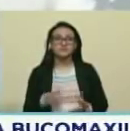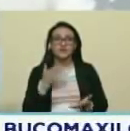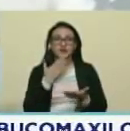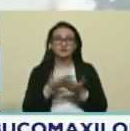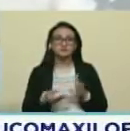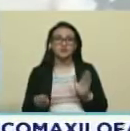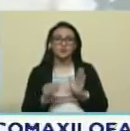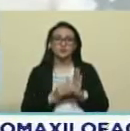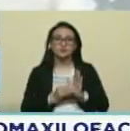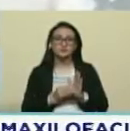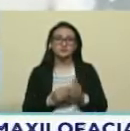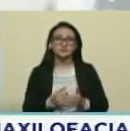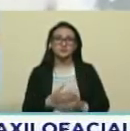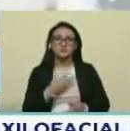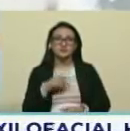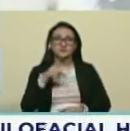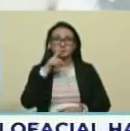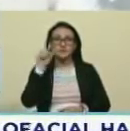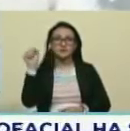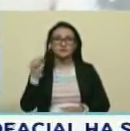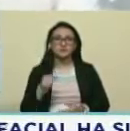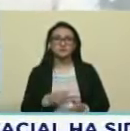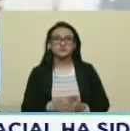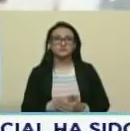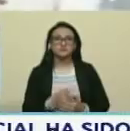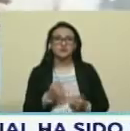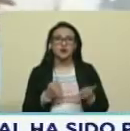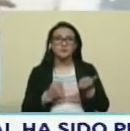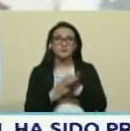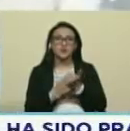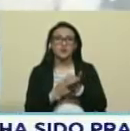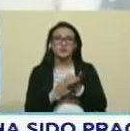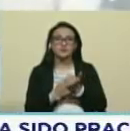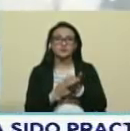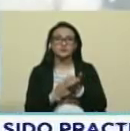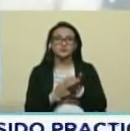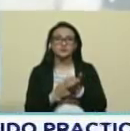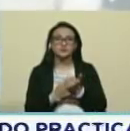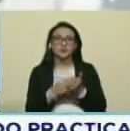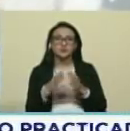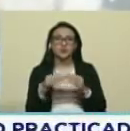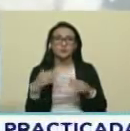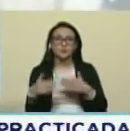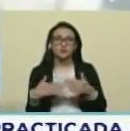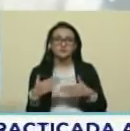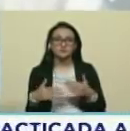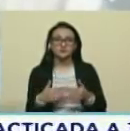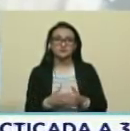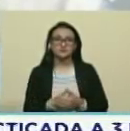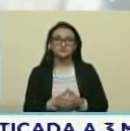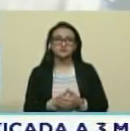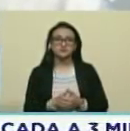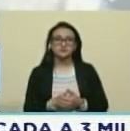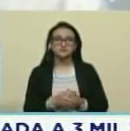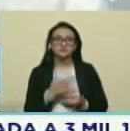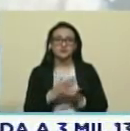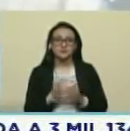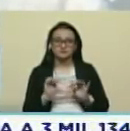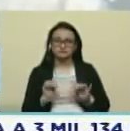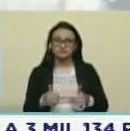de nuevo, presidente Maduro, por su apoyo en todo el proceso. Porque ustedes han estado presentes desde el